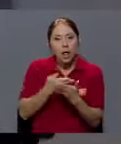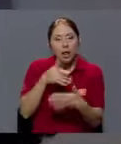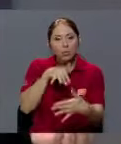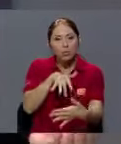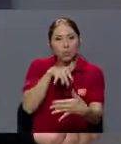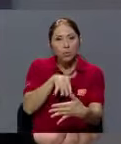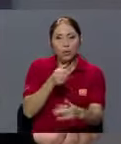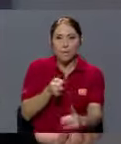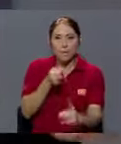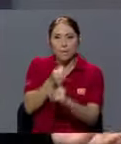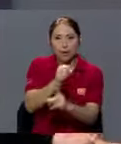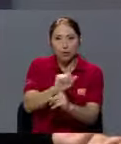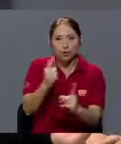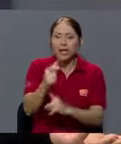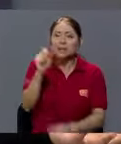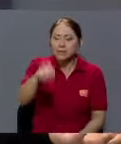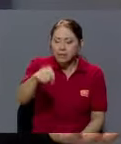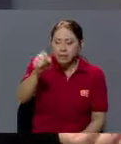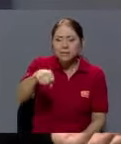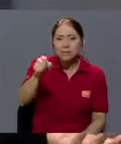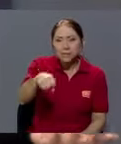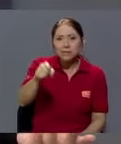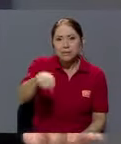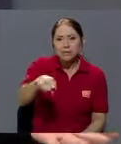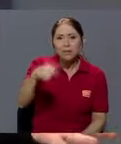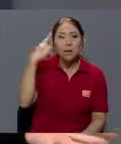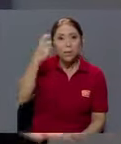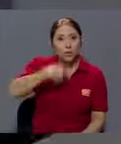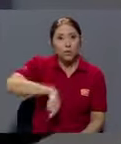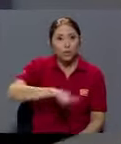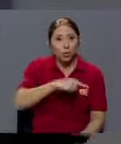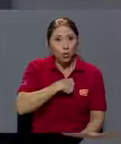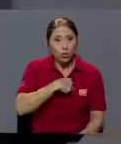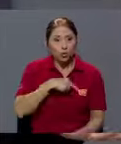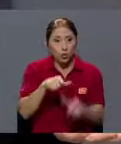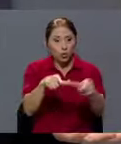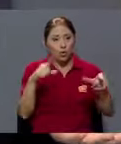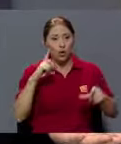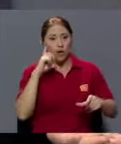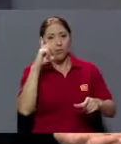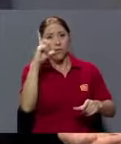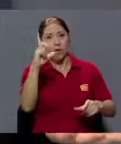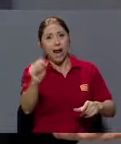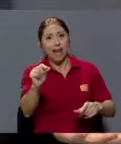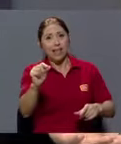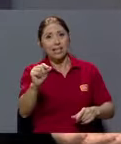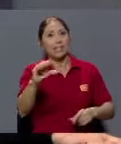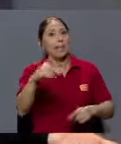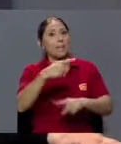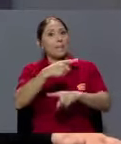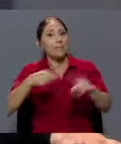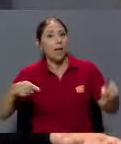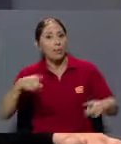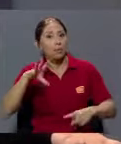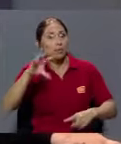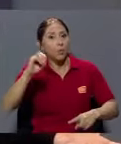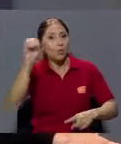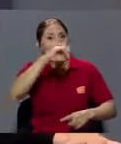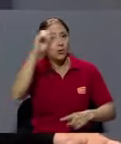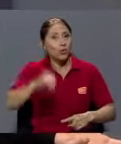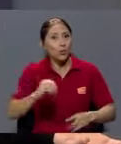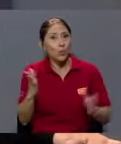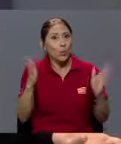reflejando. ¿Que hay un impacto social? Sí lo hay porque tenemos en la zona rural un 50% de jóvenes que no